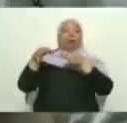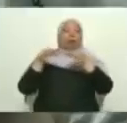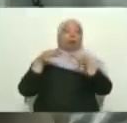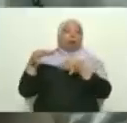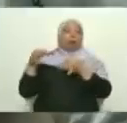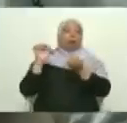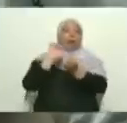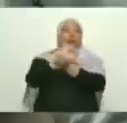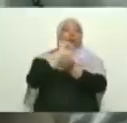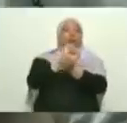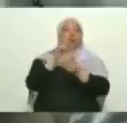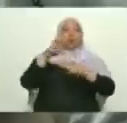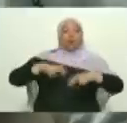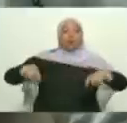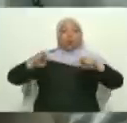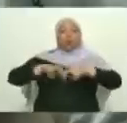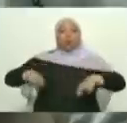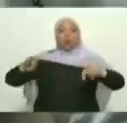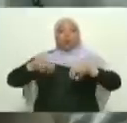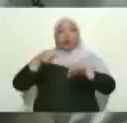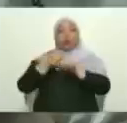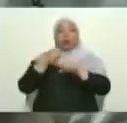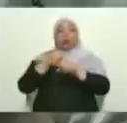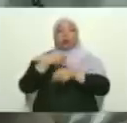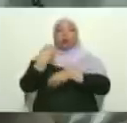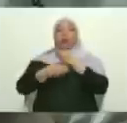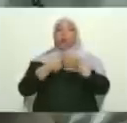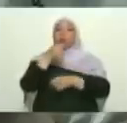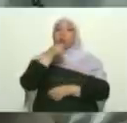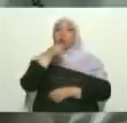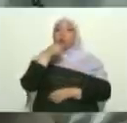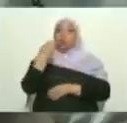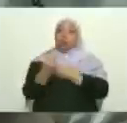realizado 149 incautaciones. Y se han dictado